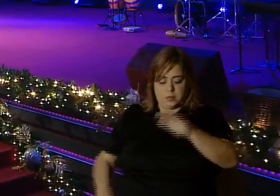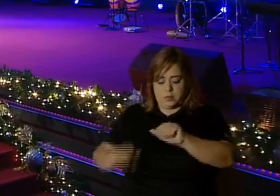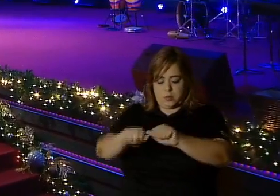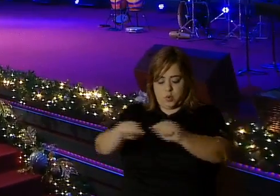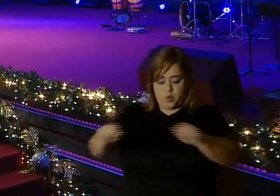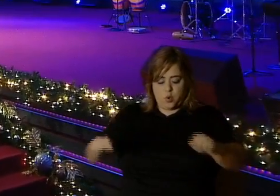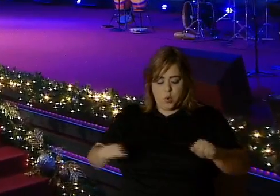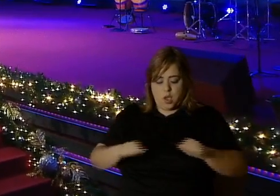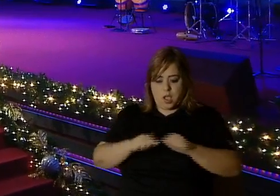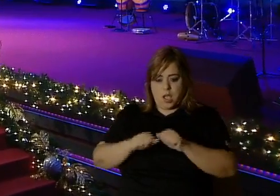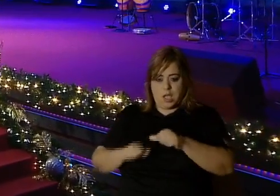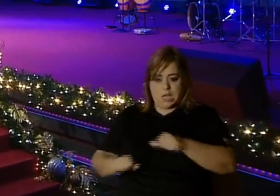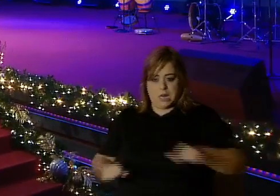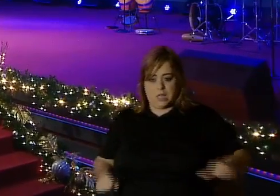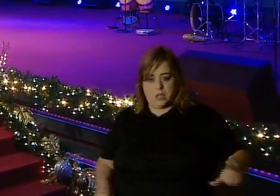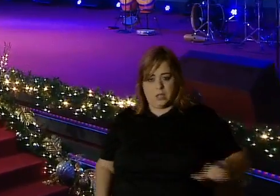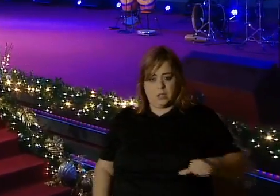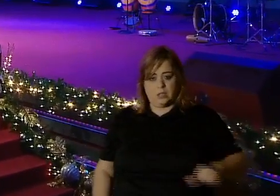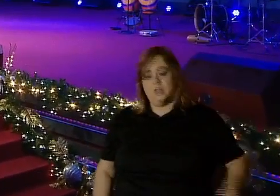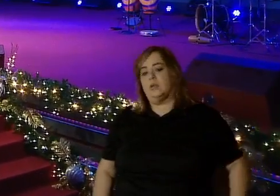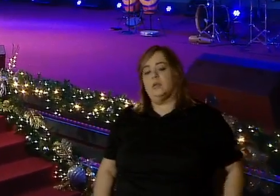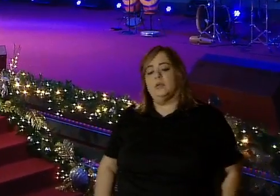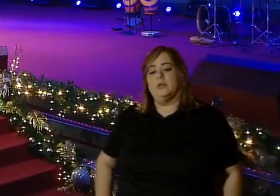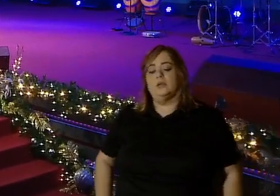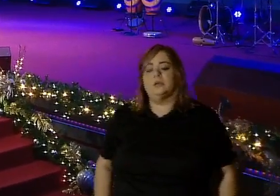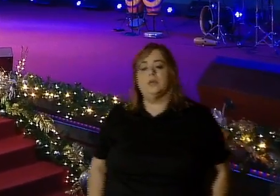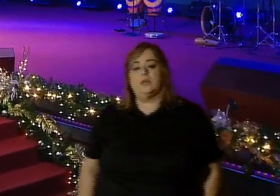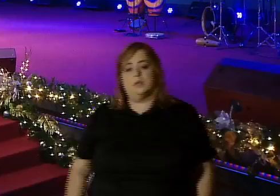anestesia y cosas, me trae, está viva esa memoria en mí.